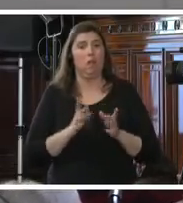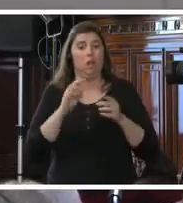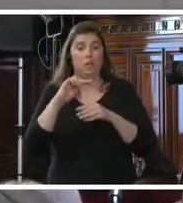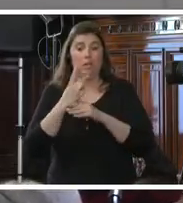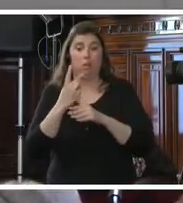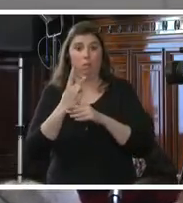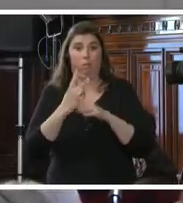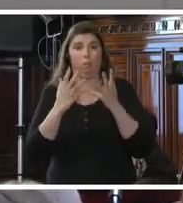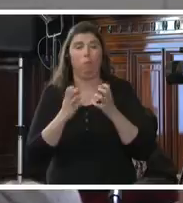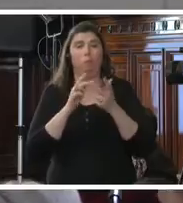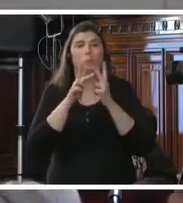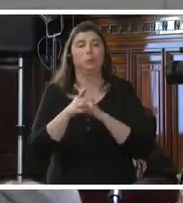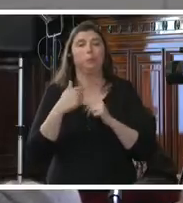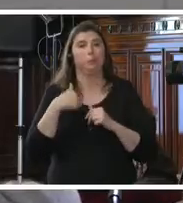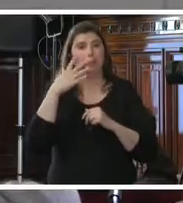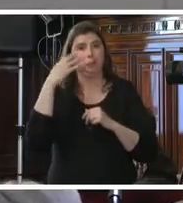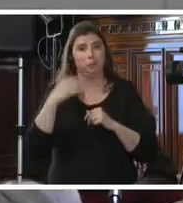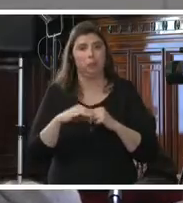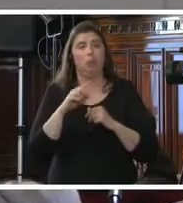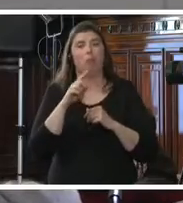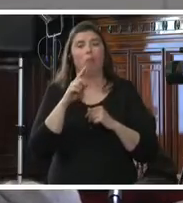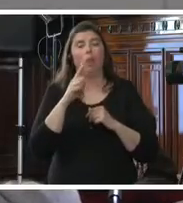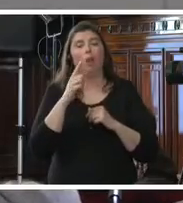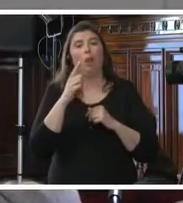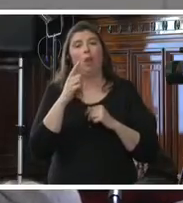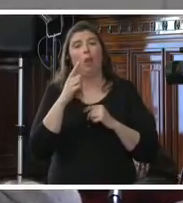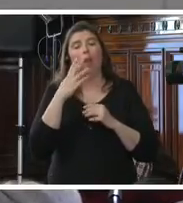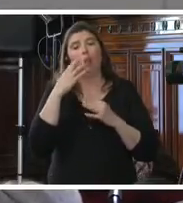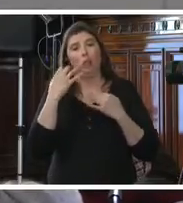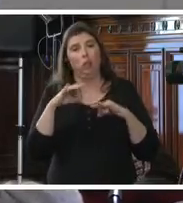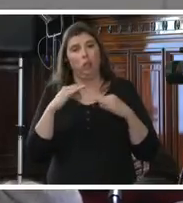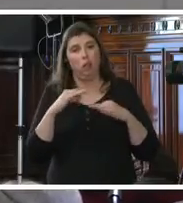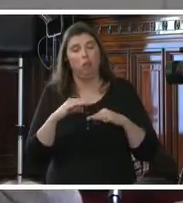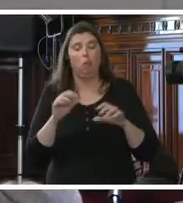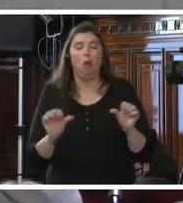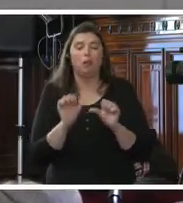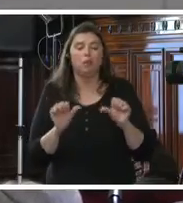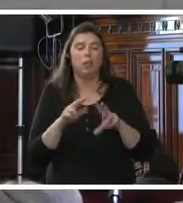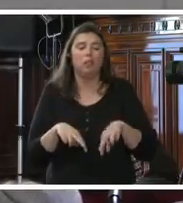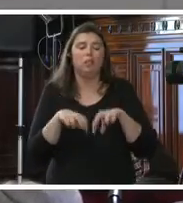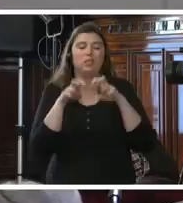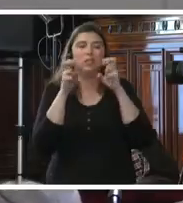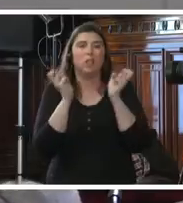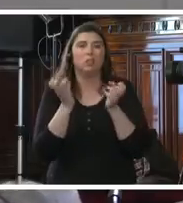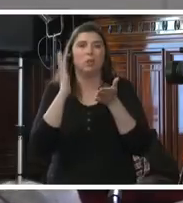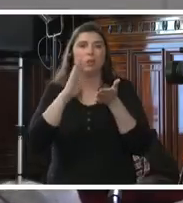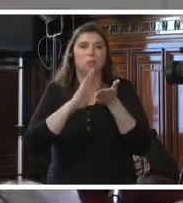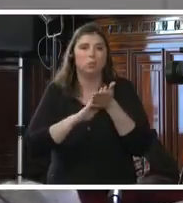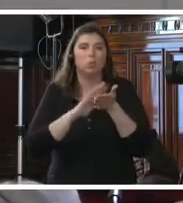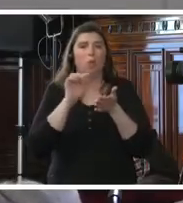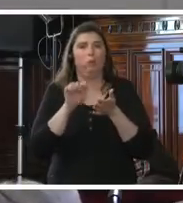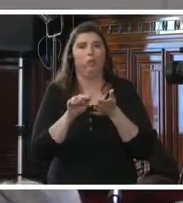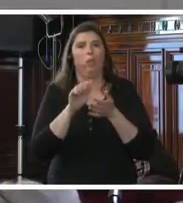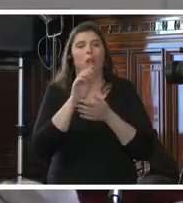quisiera mencionar que yo creo que tenemos que hacer investigación sobre la incidencia de